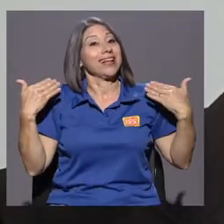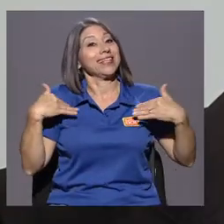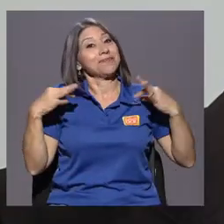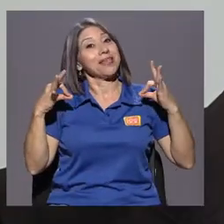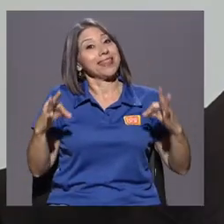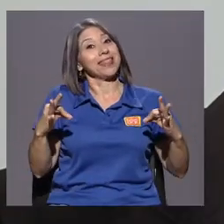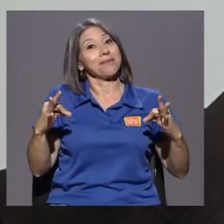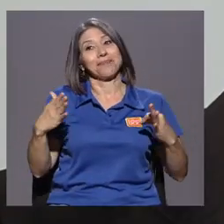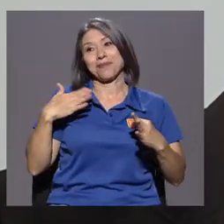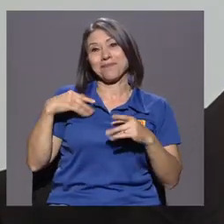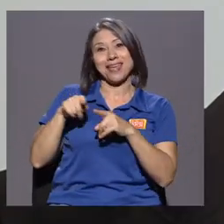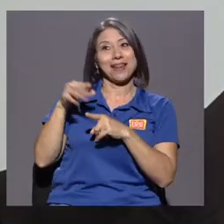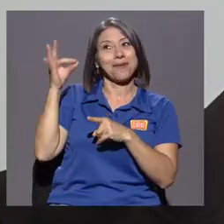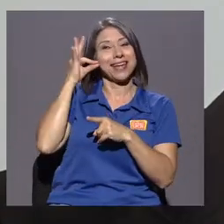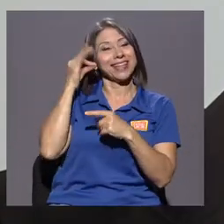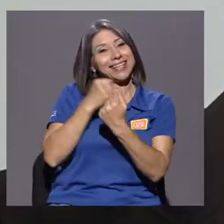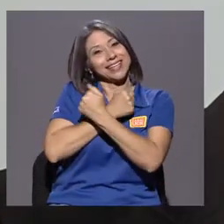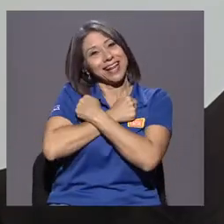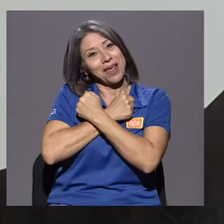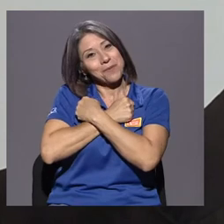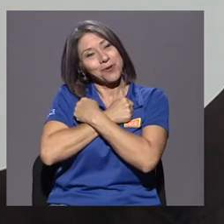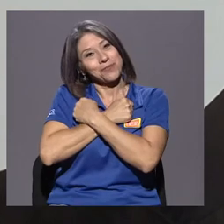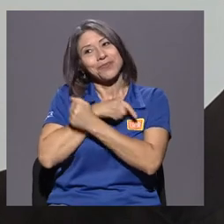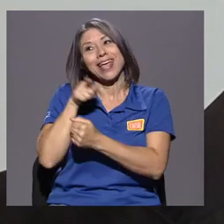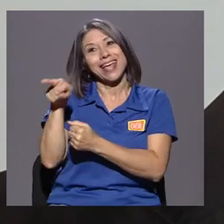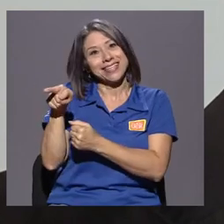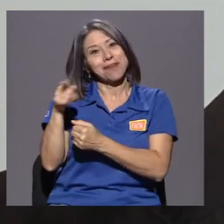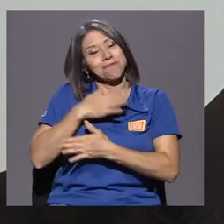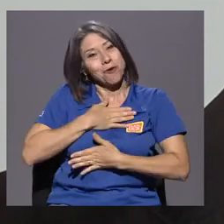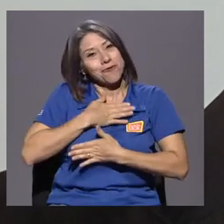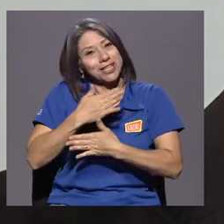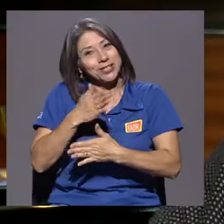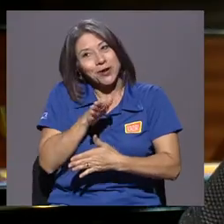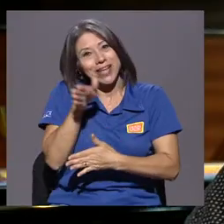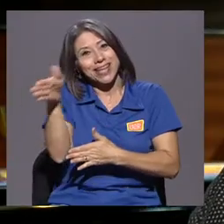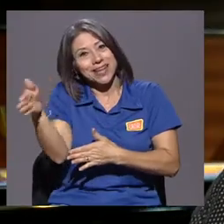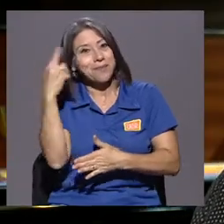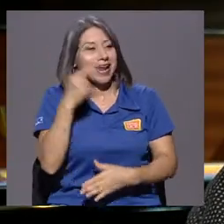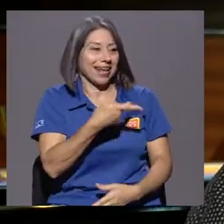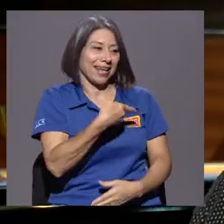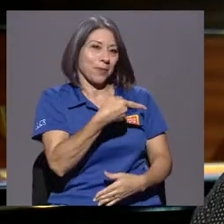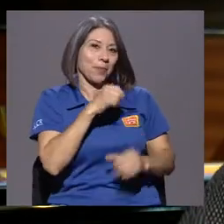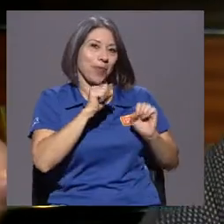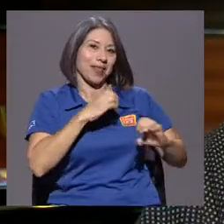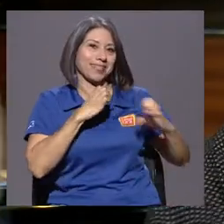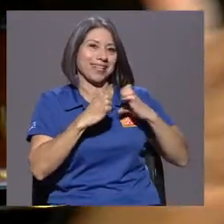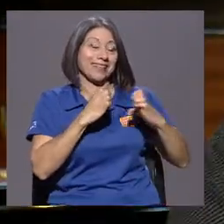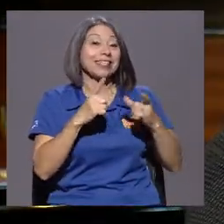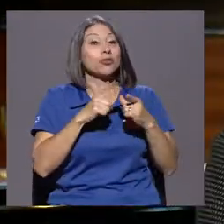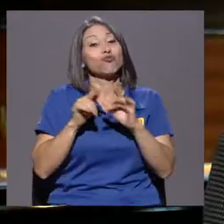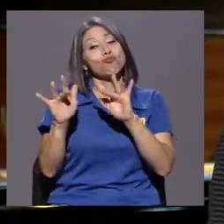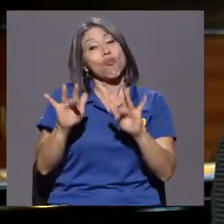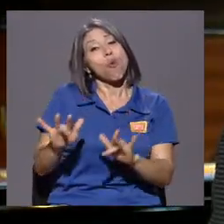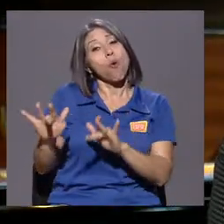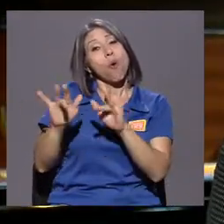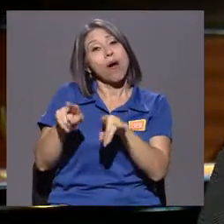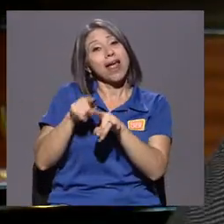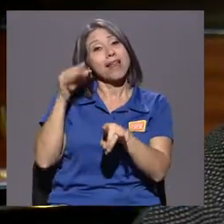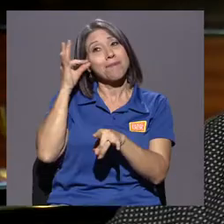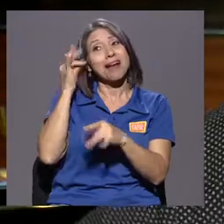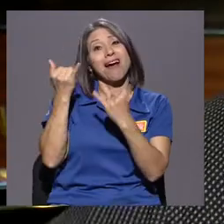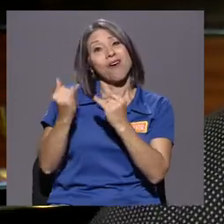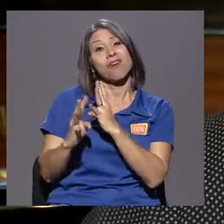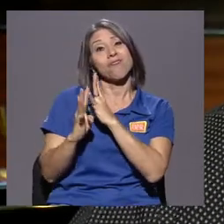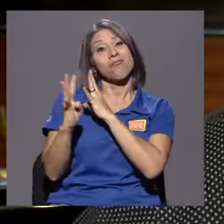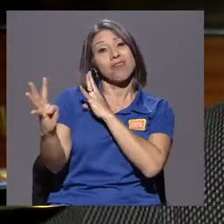providencial hermanita llena de amor como siempre se ofreció a hacerme el mandado para que pudiéramos hacer esta entrevista así que la pobre está volando fila